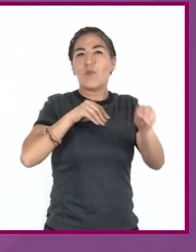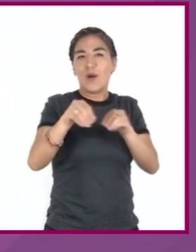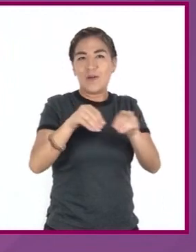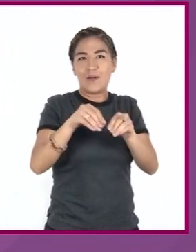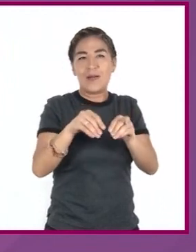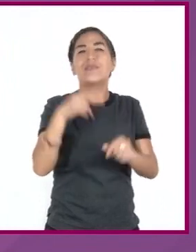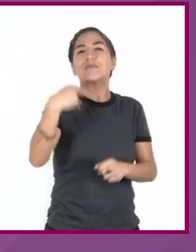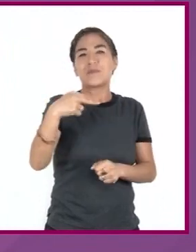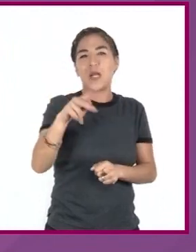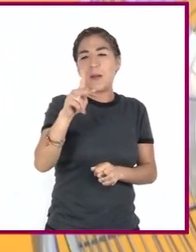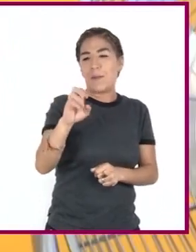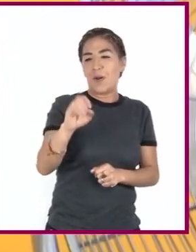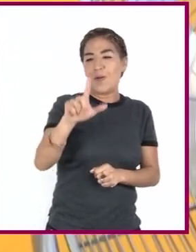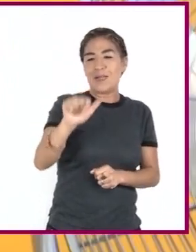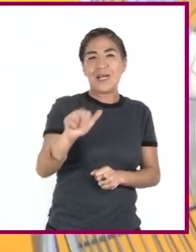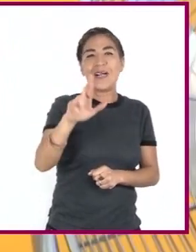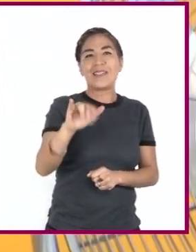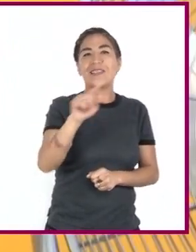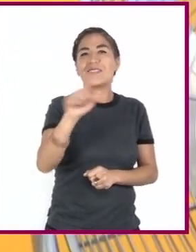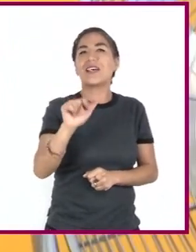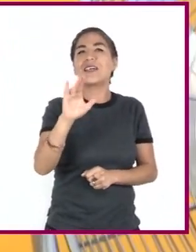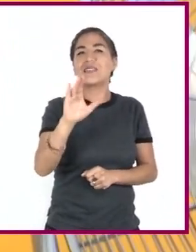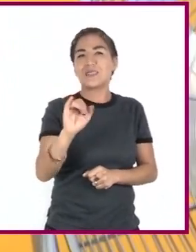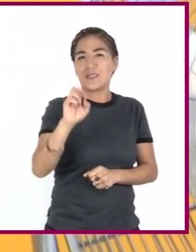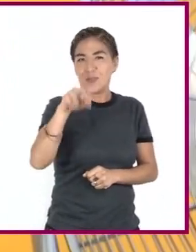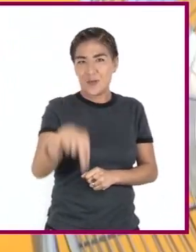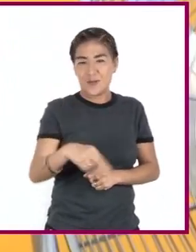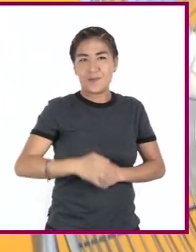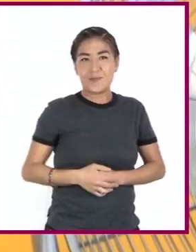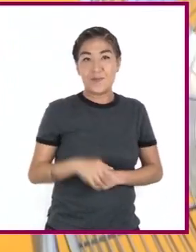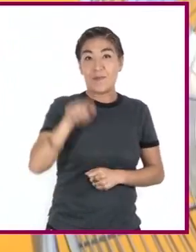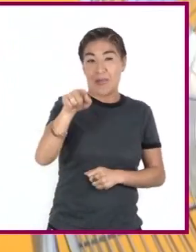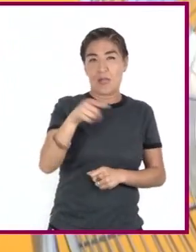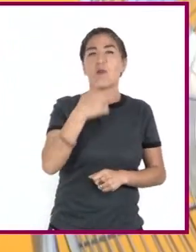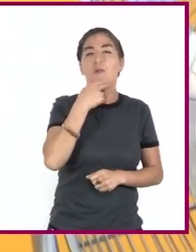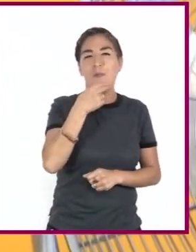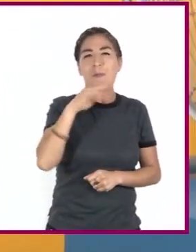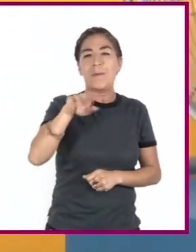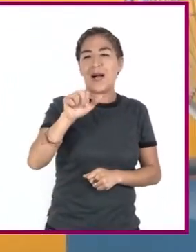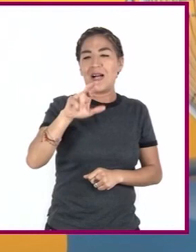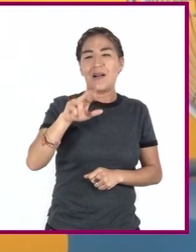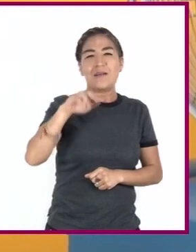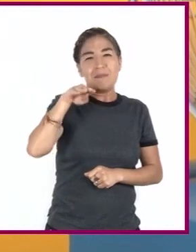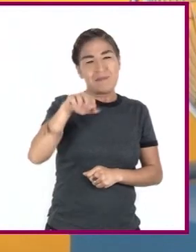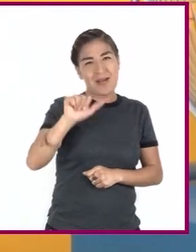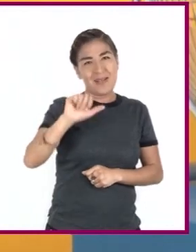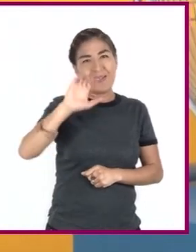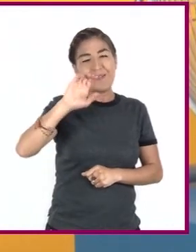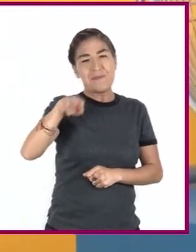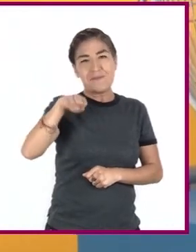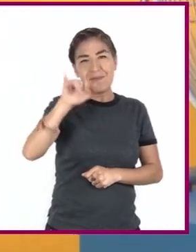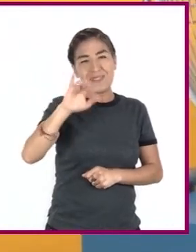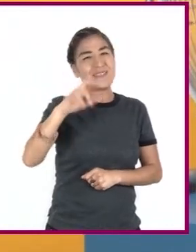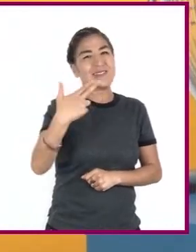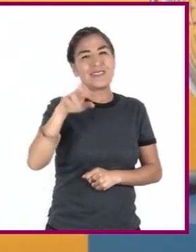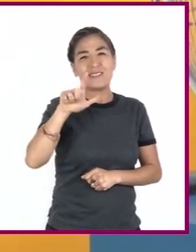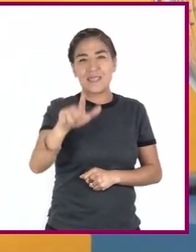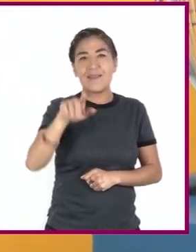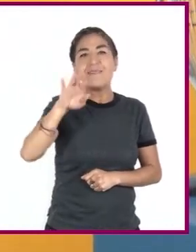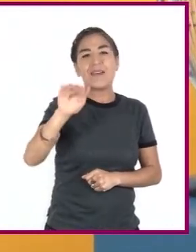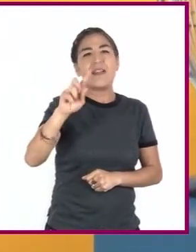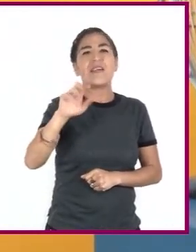como polarización. Michael Faraday falleció el 25 de agosto de